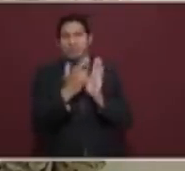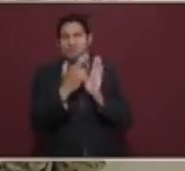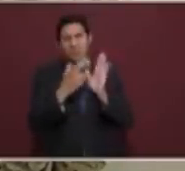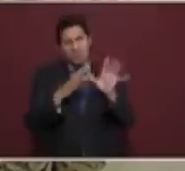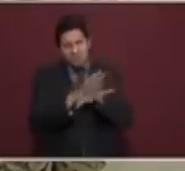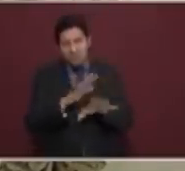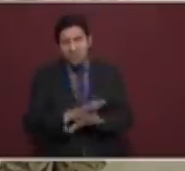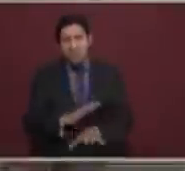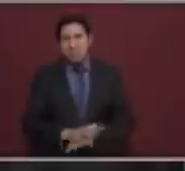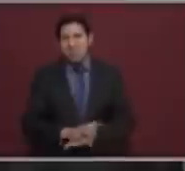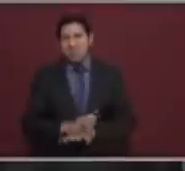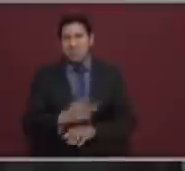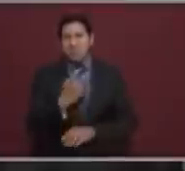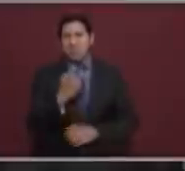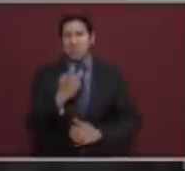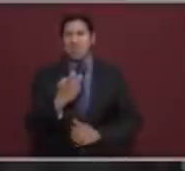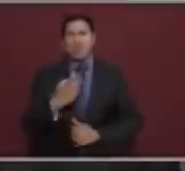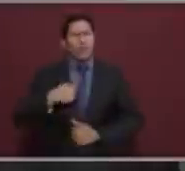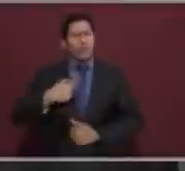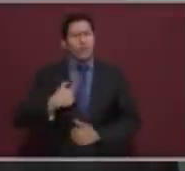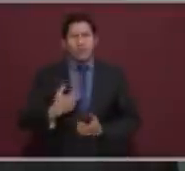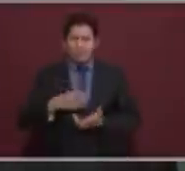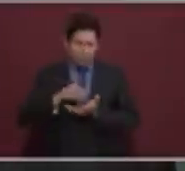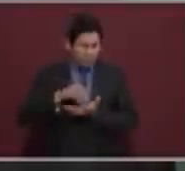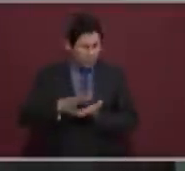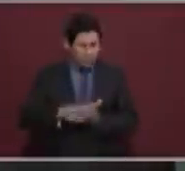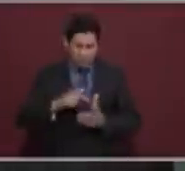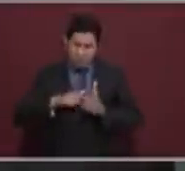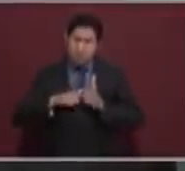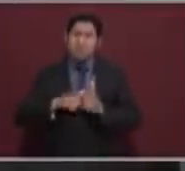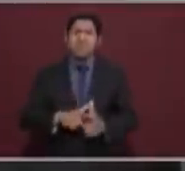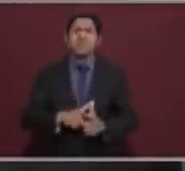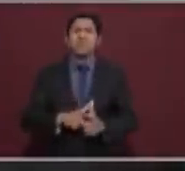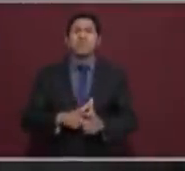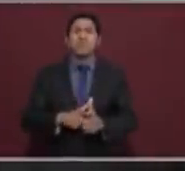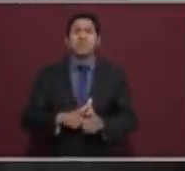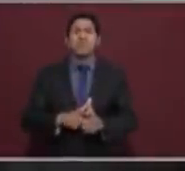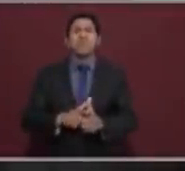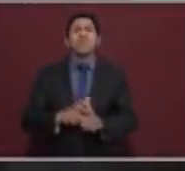aclarar también que él